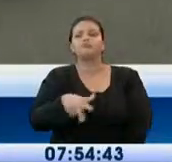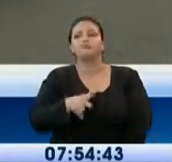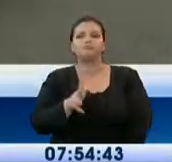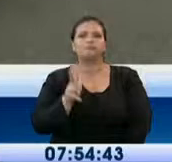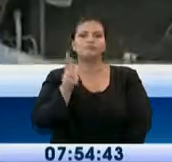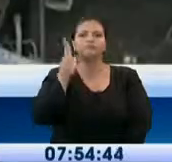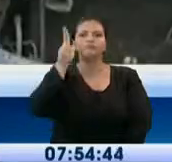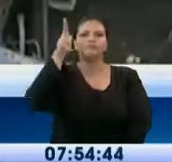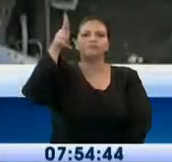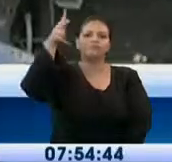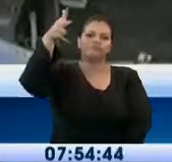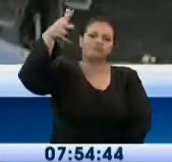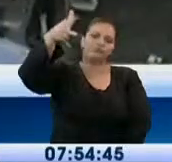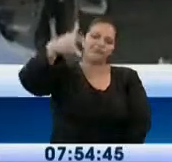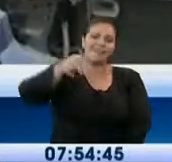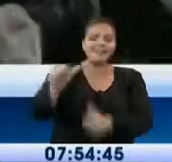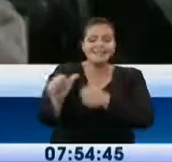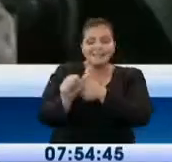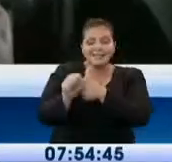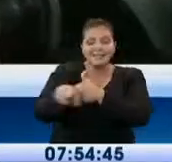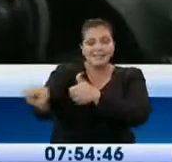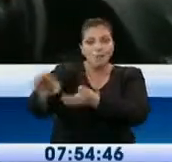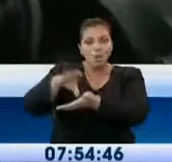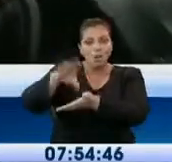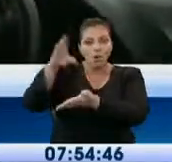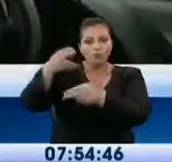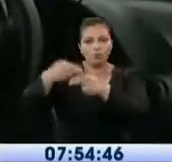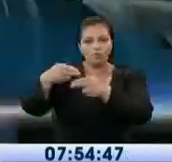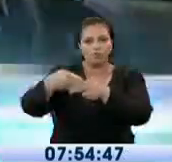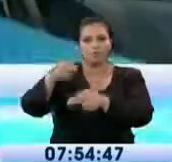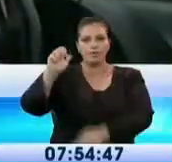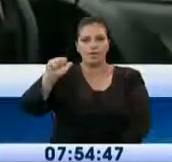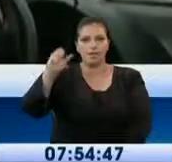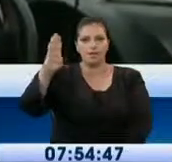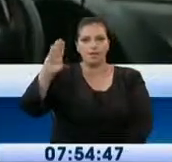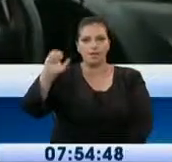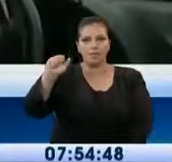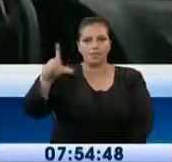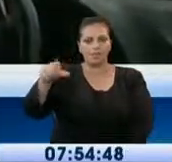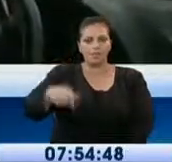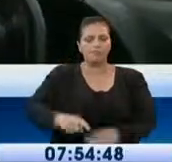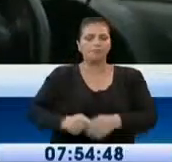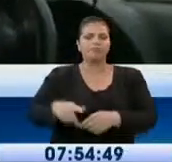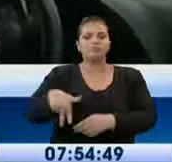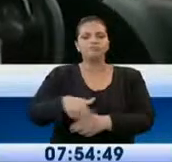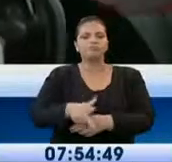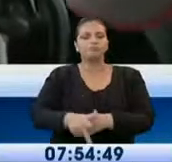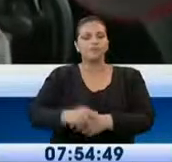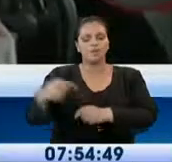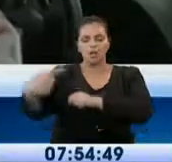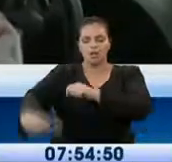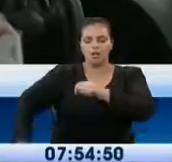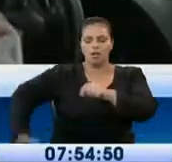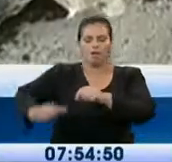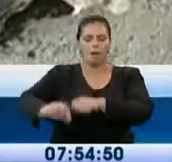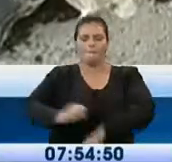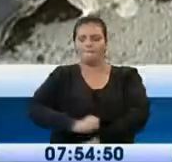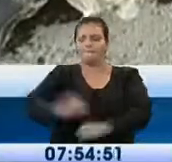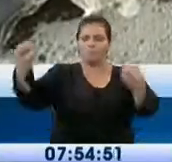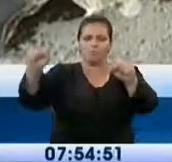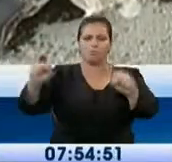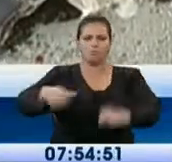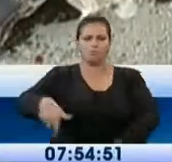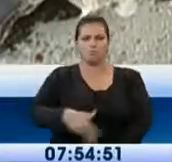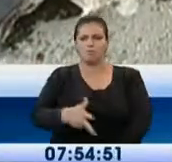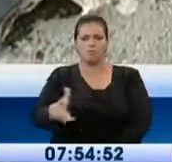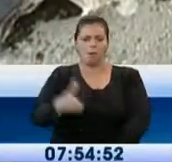ubicado cerca del Colegio Aguirre Abad. Se ponchó la llanta nada más y me accidenté. Se fue todo. No está herido. No, fue tranquilo. Esto